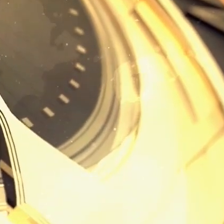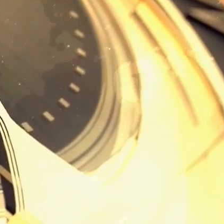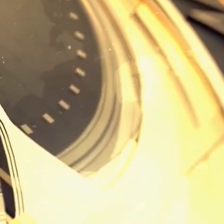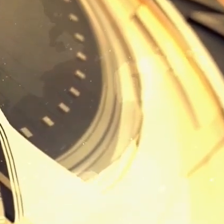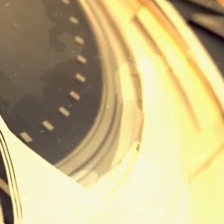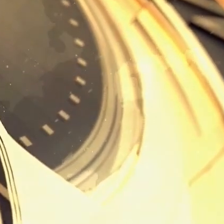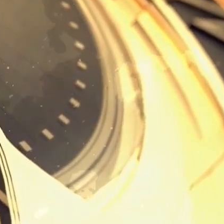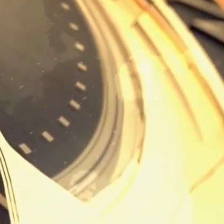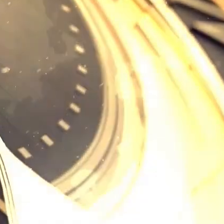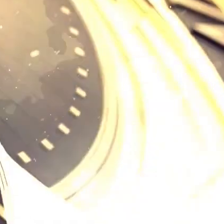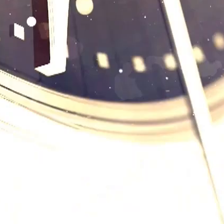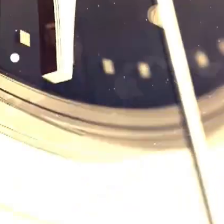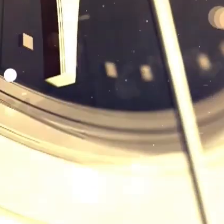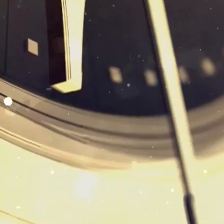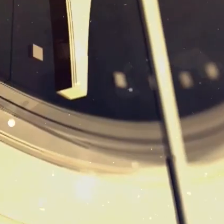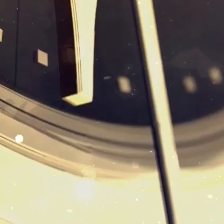te pienso.